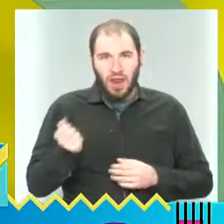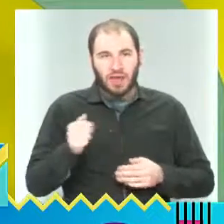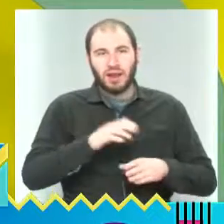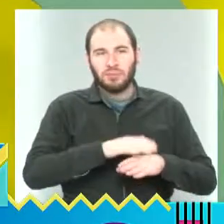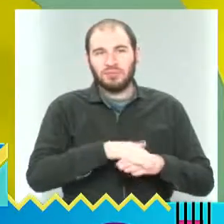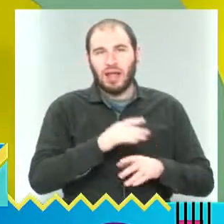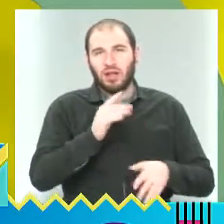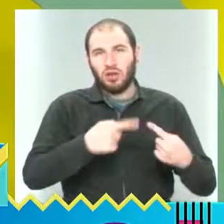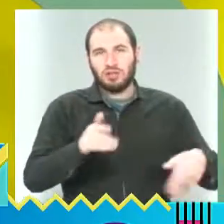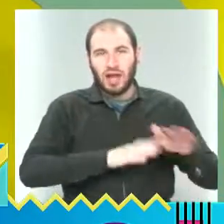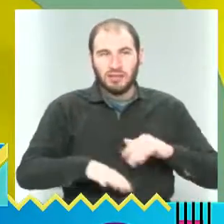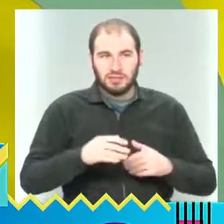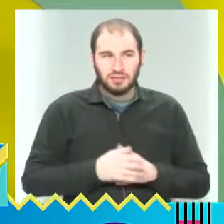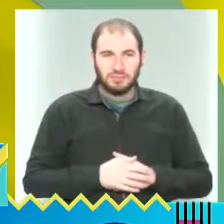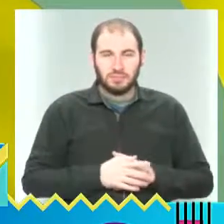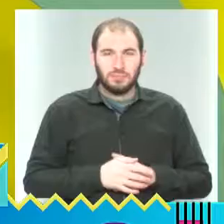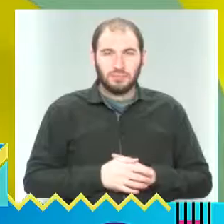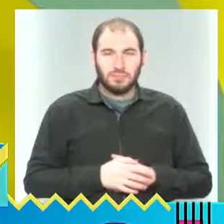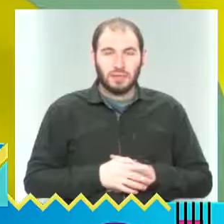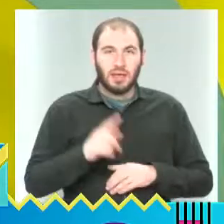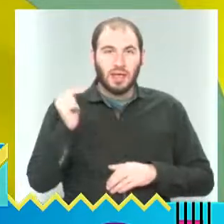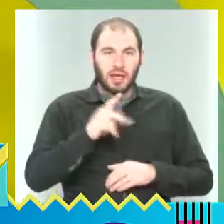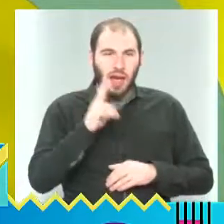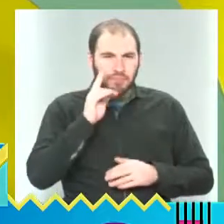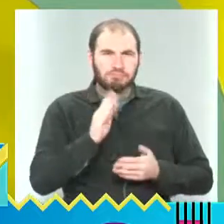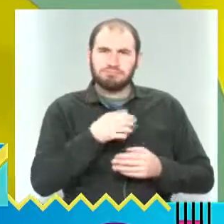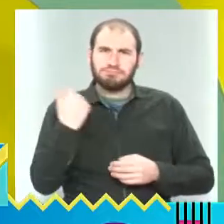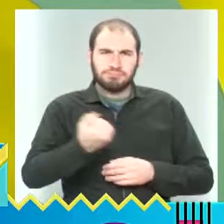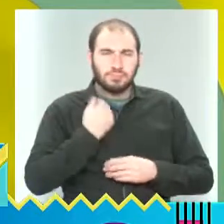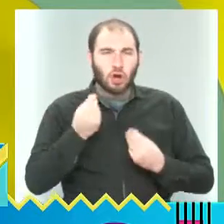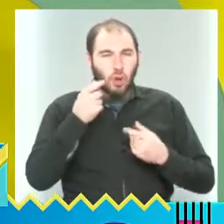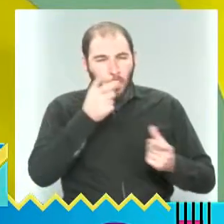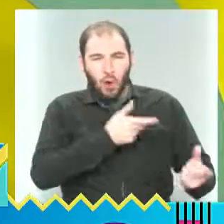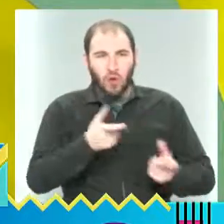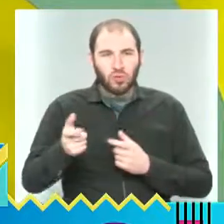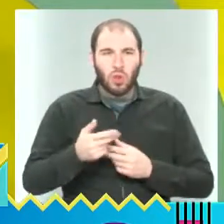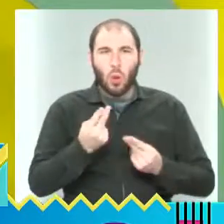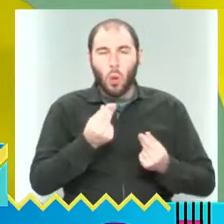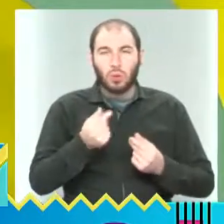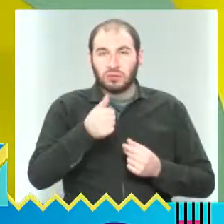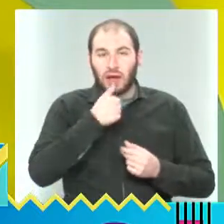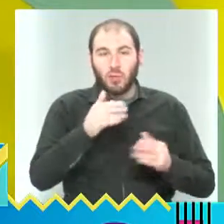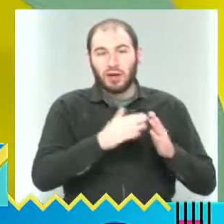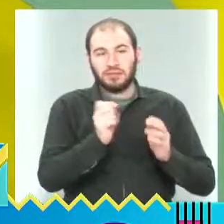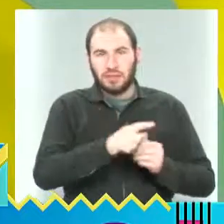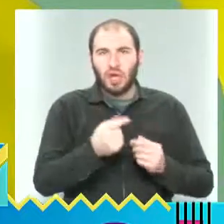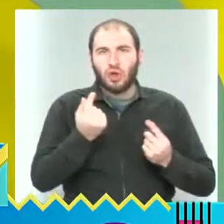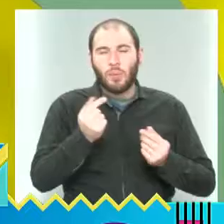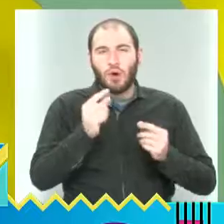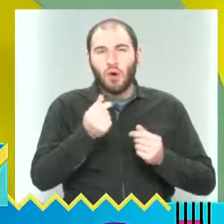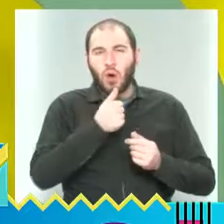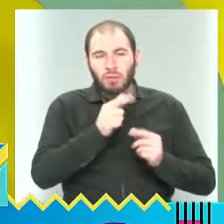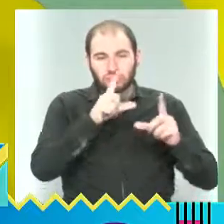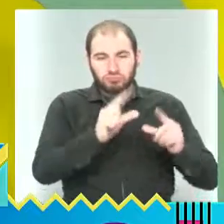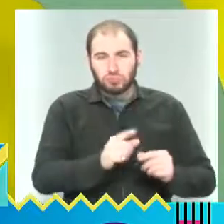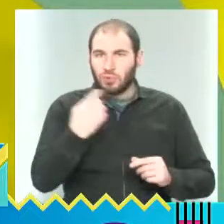digamos, para evitar. Es decir, tiene que ver fundamentalmente cómo controlar el uso del agua en su casa, cómo reducir ese